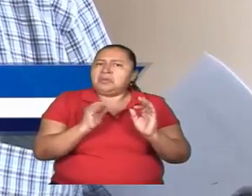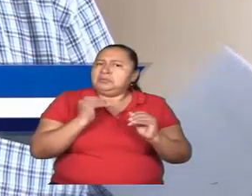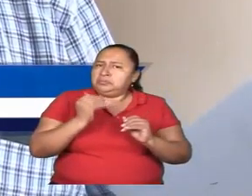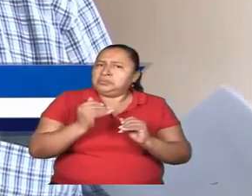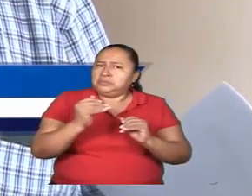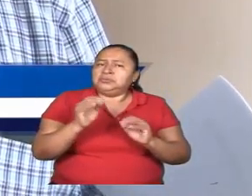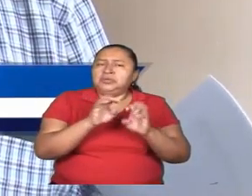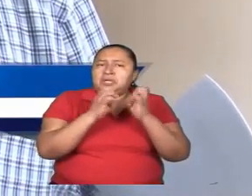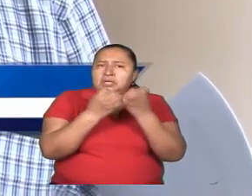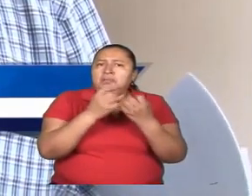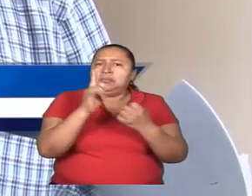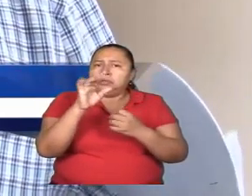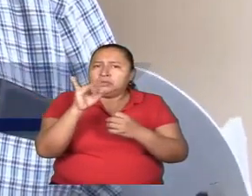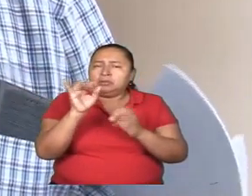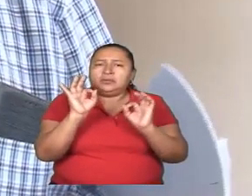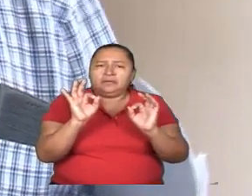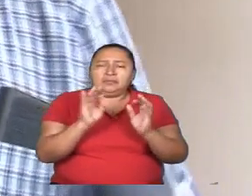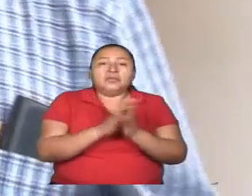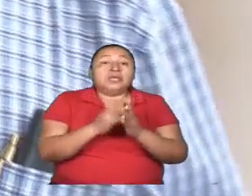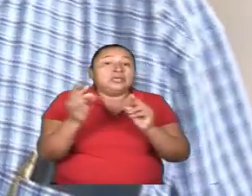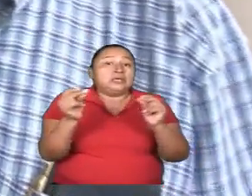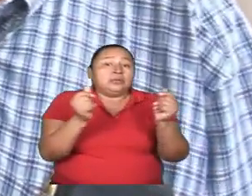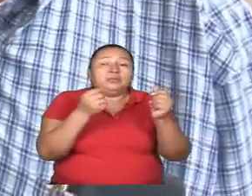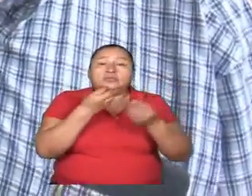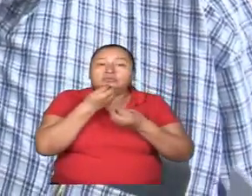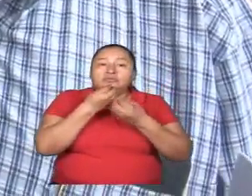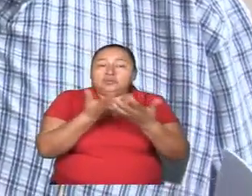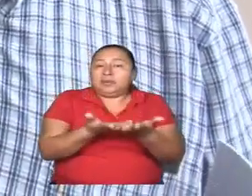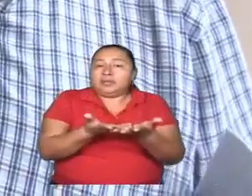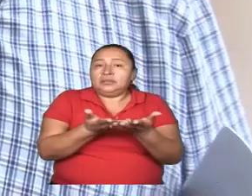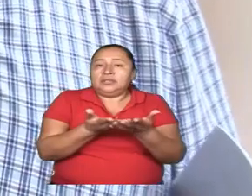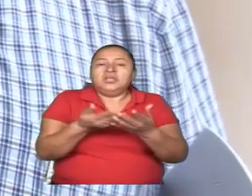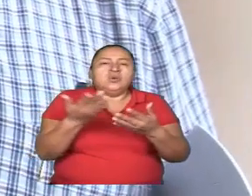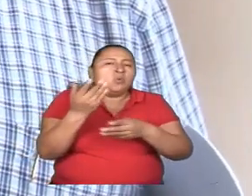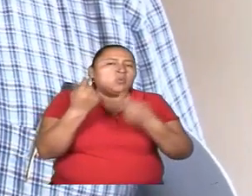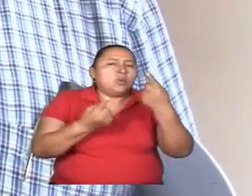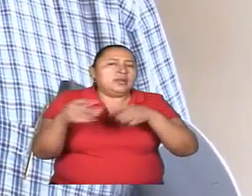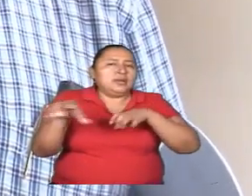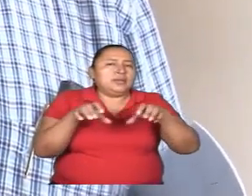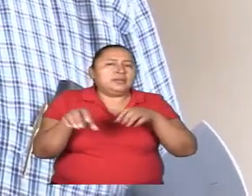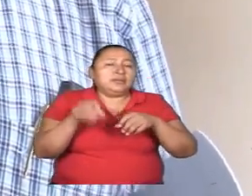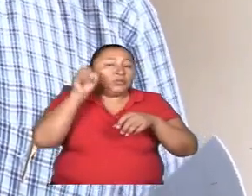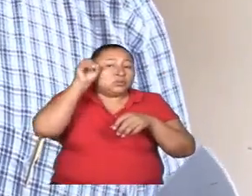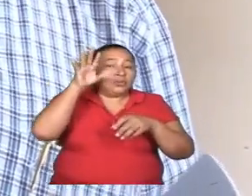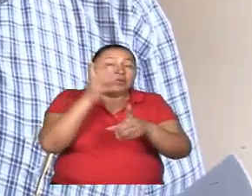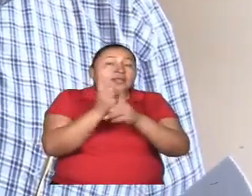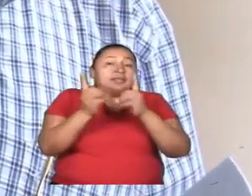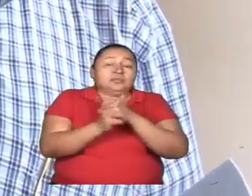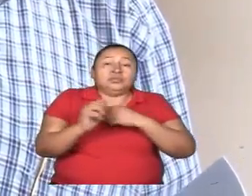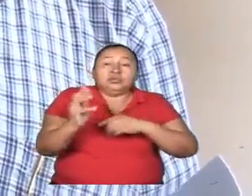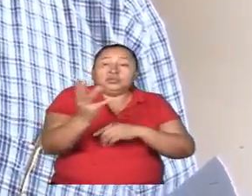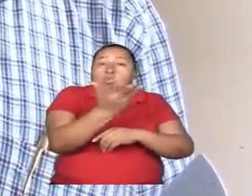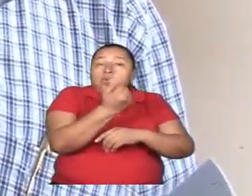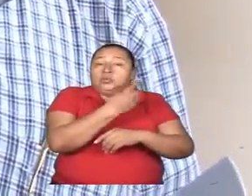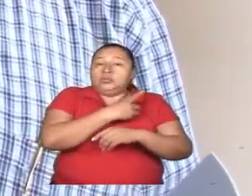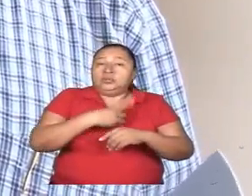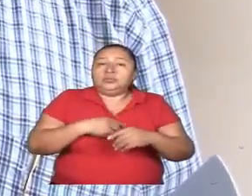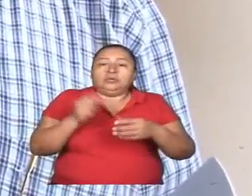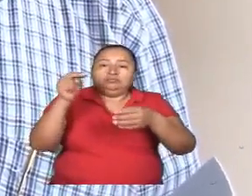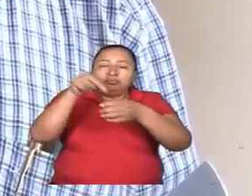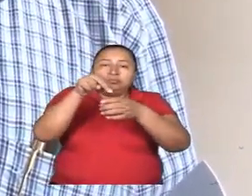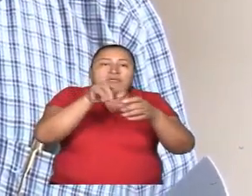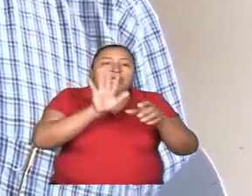equipo técnico. Y ahí nomás dar a conocer las actividades turísticas que debemos de estar todos los diputados integrados en